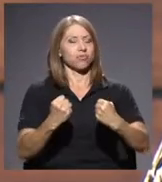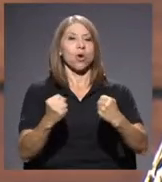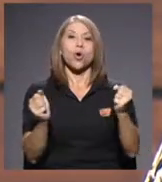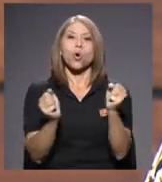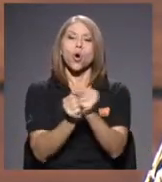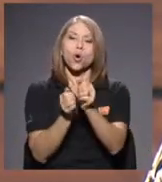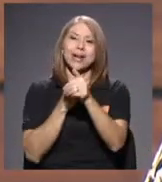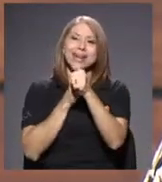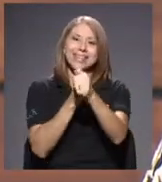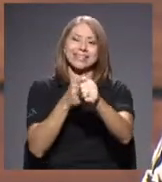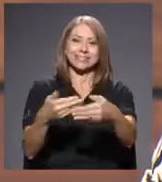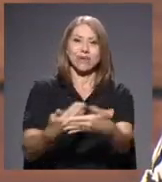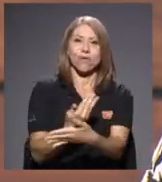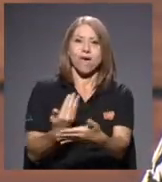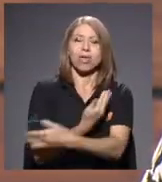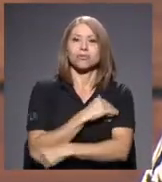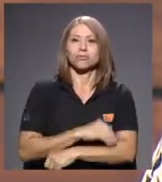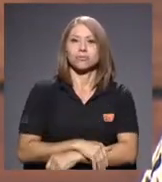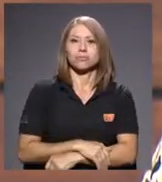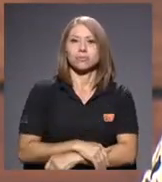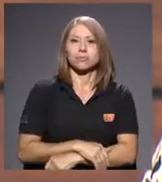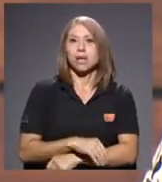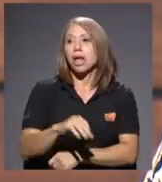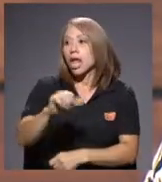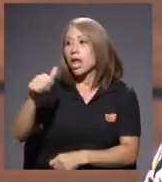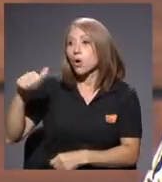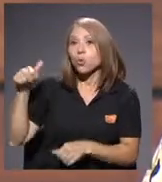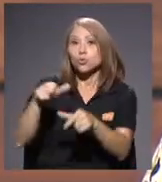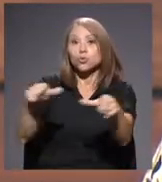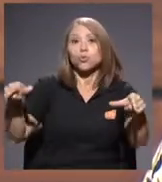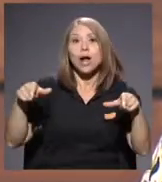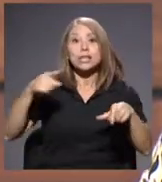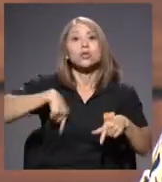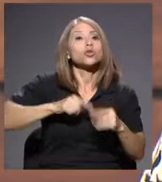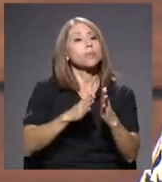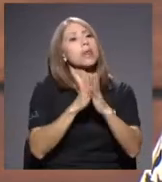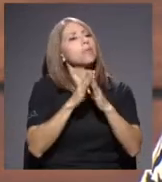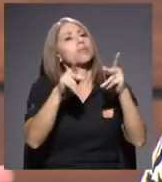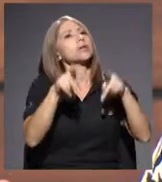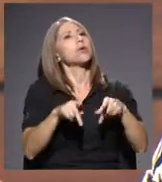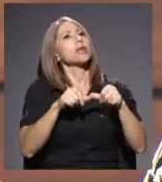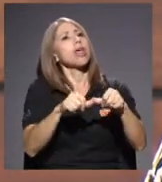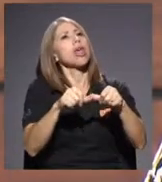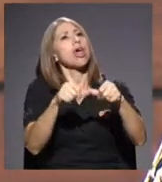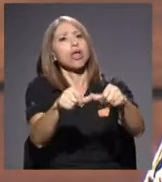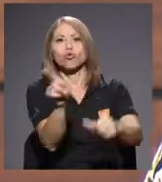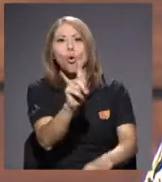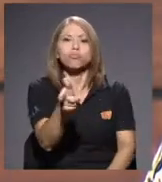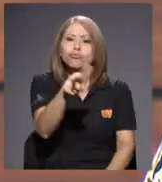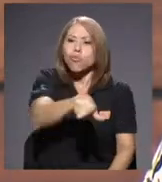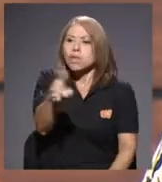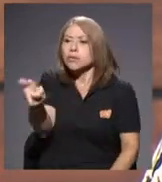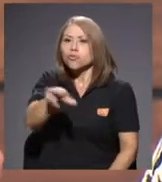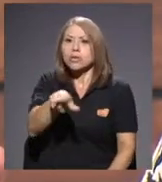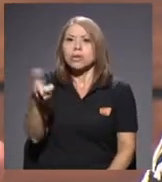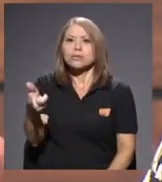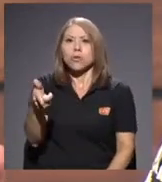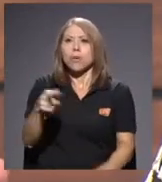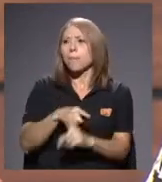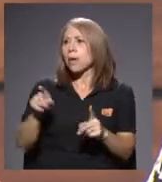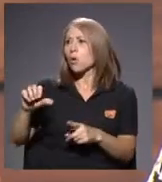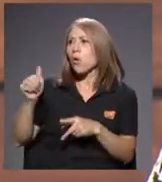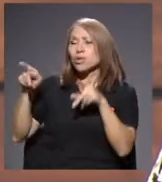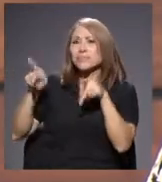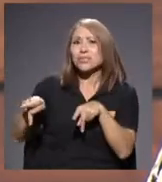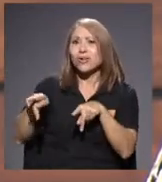renovada. Y no puede ser que en otros lados pidamos la rotación y en otros lados queramos que eternamente sea una